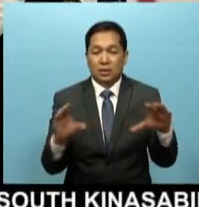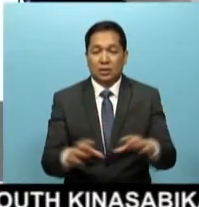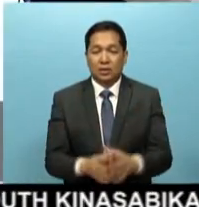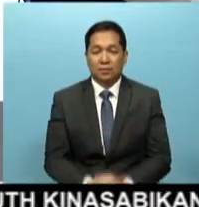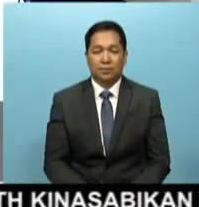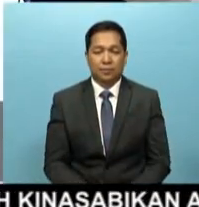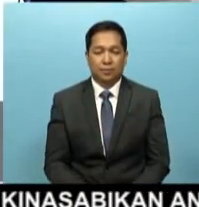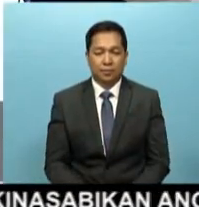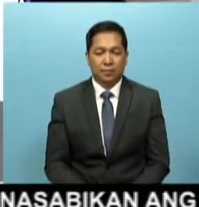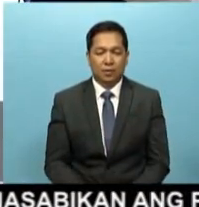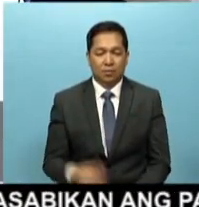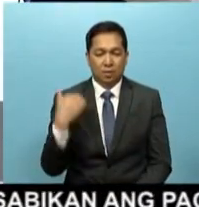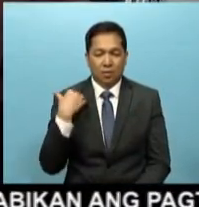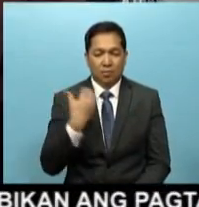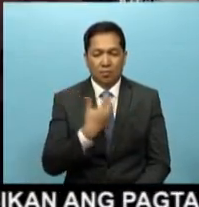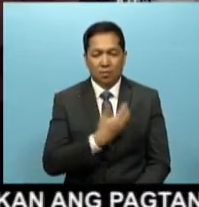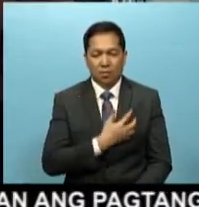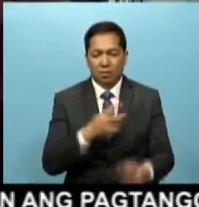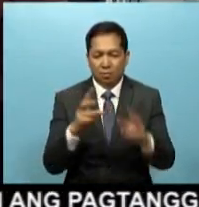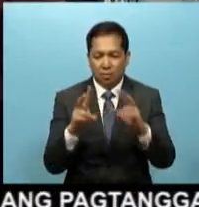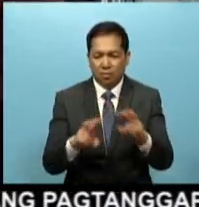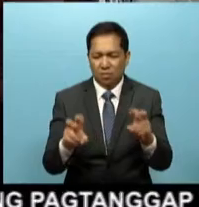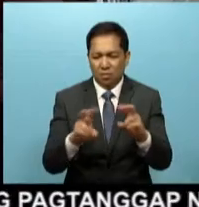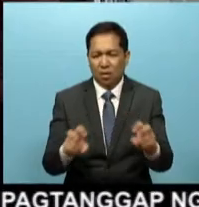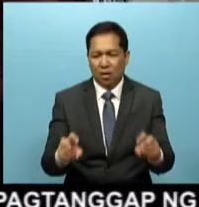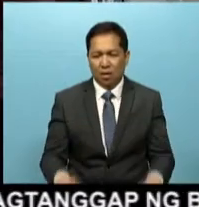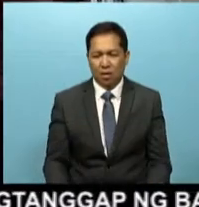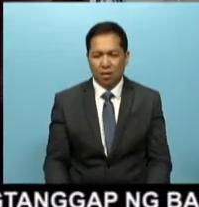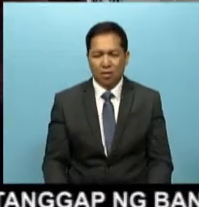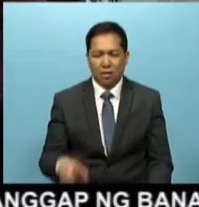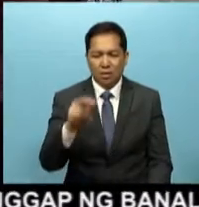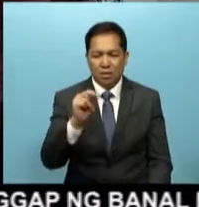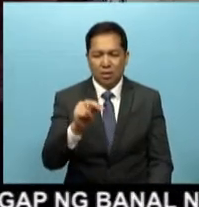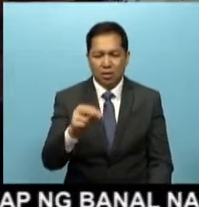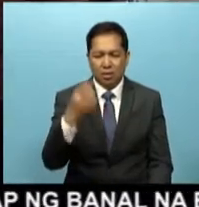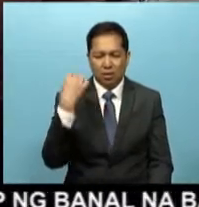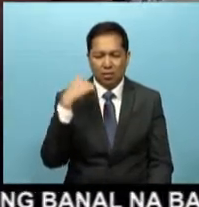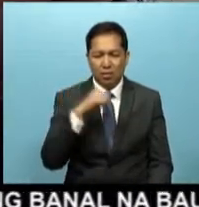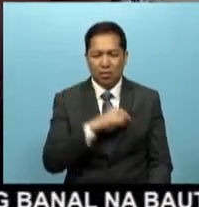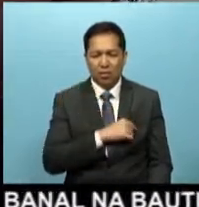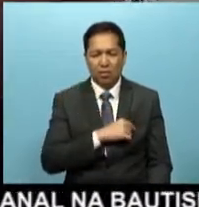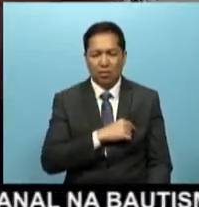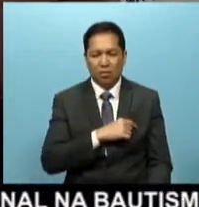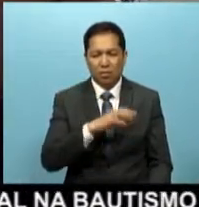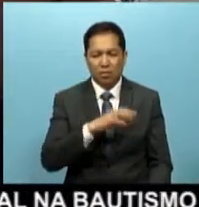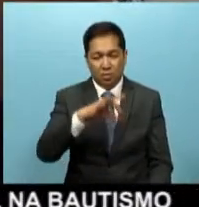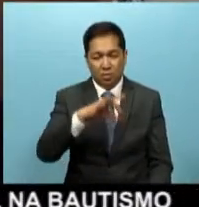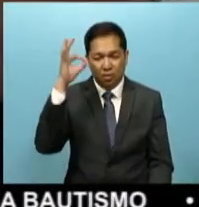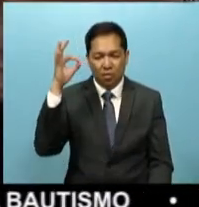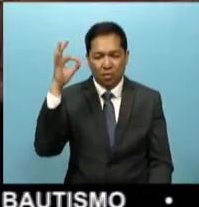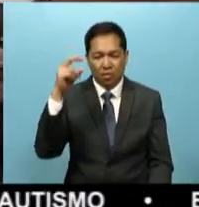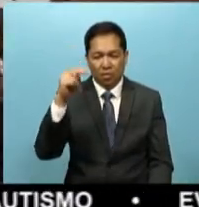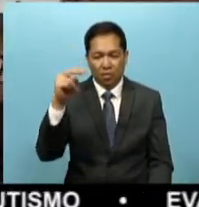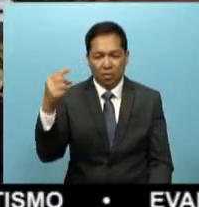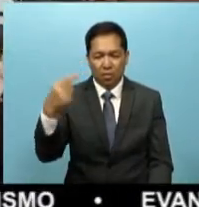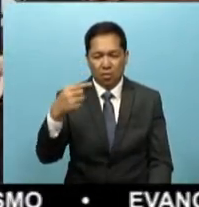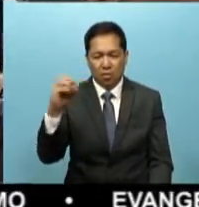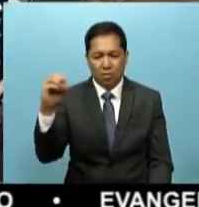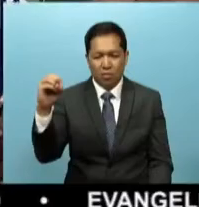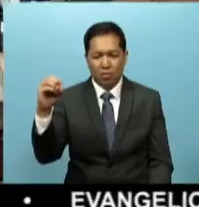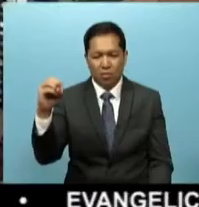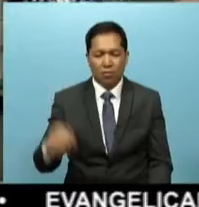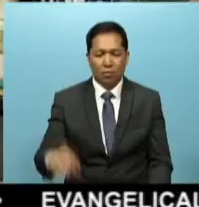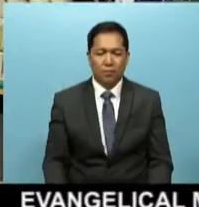Hemos buscado varias opciones y nos hemos puesto en contacto con algunos y lo mejor que hemos encontrado fue una